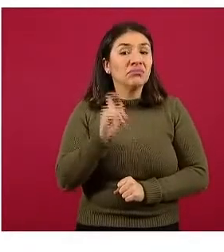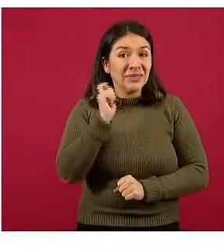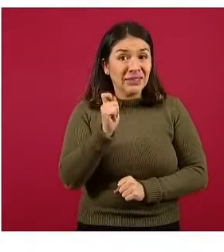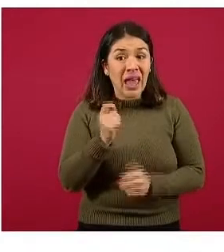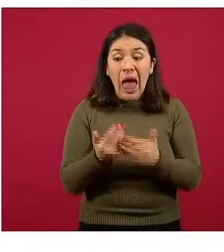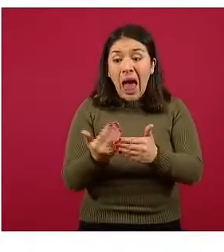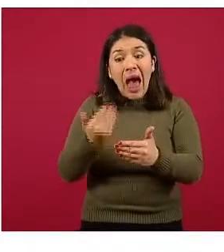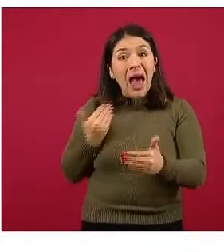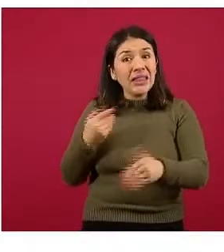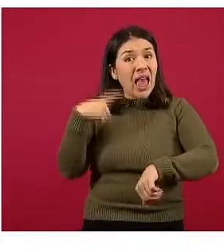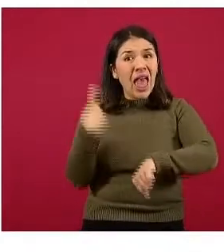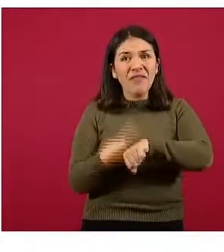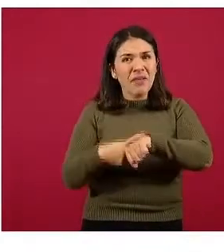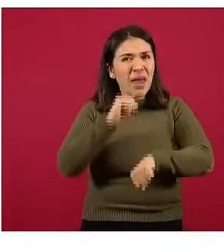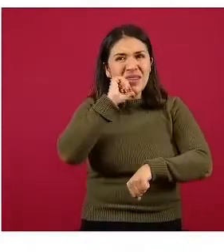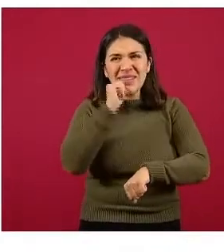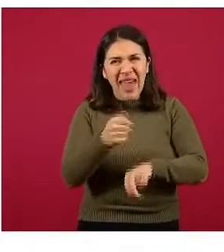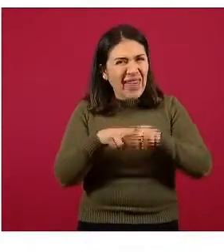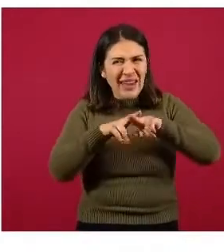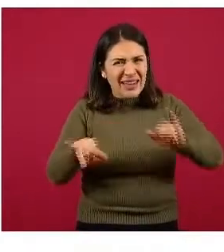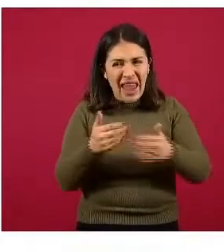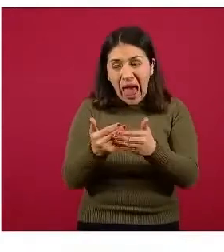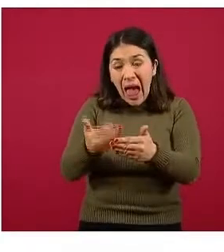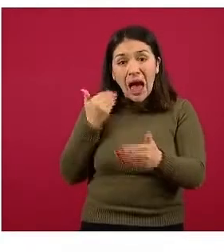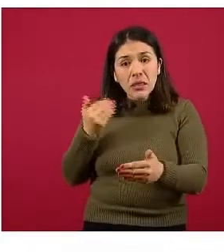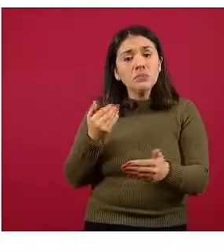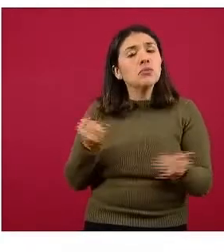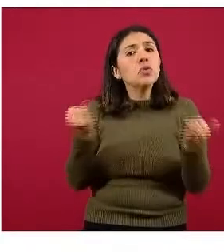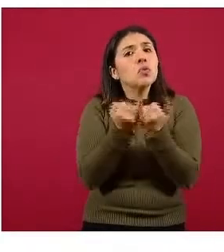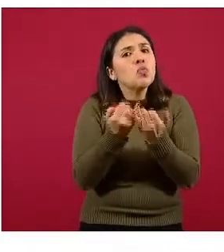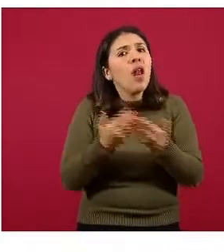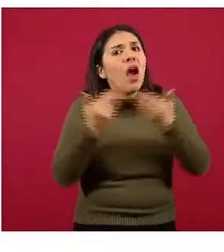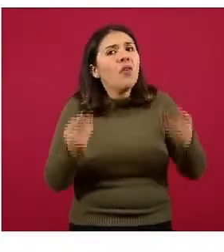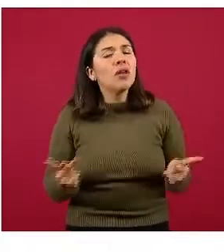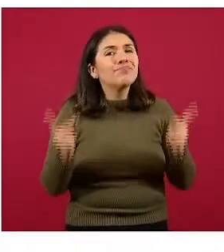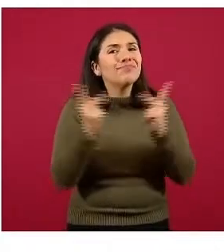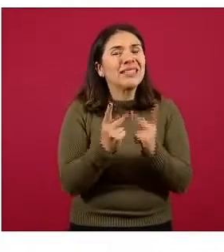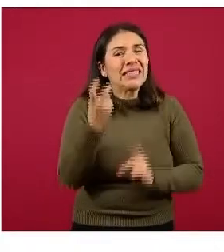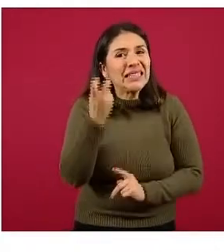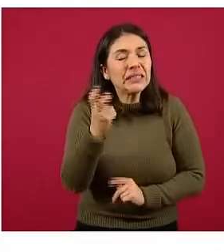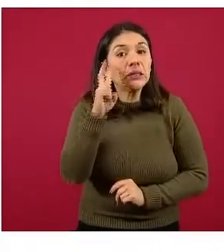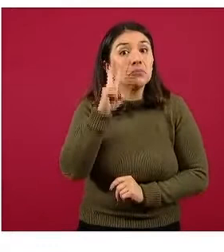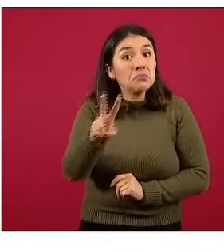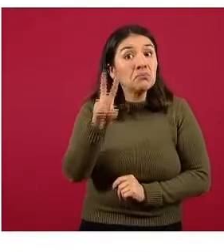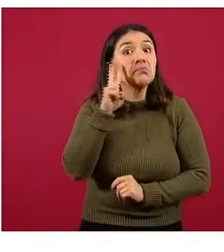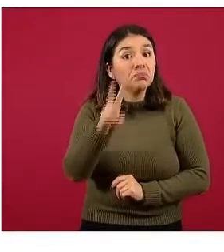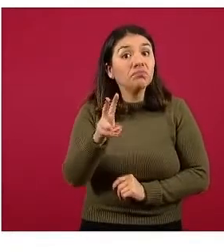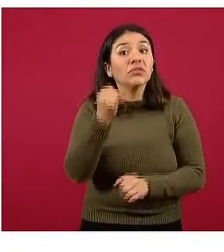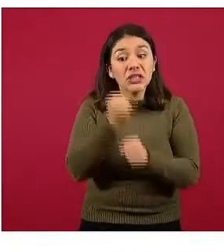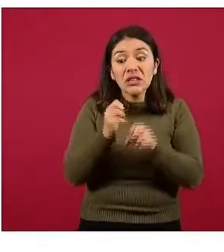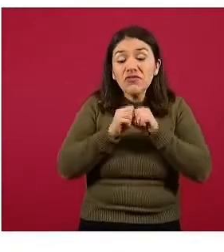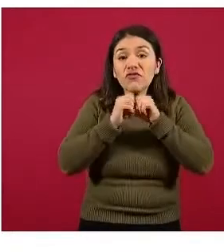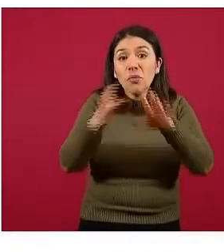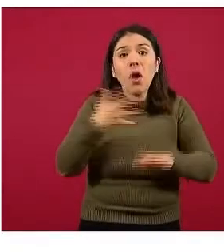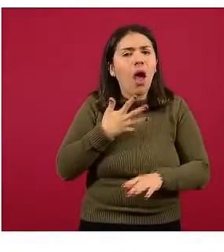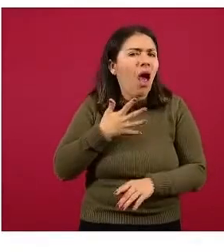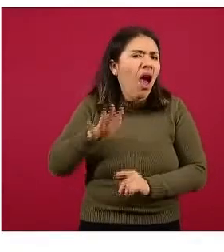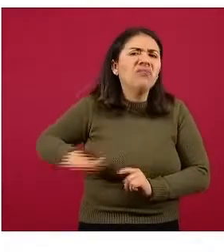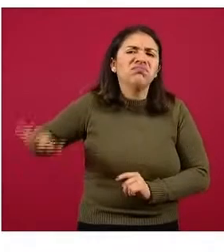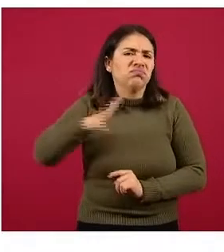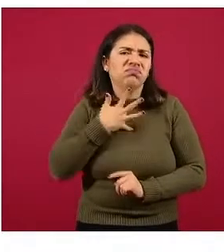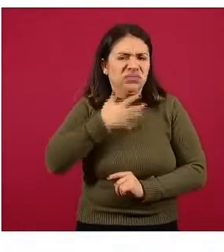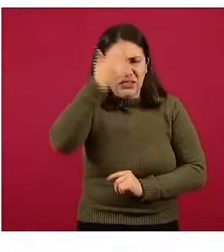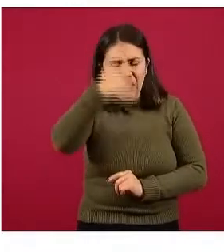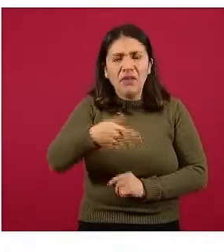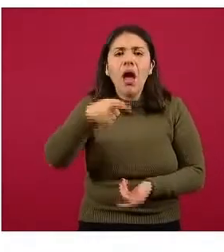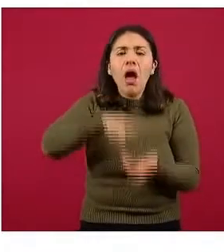De antes de la epidemia. Esto es visto, es información pública de